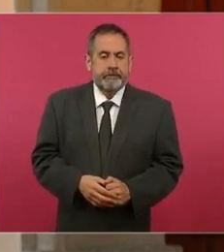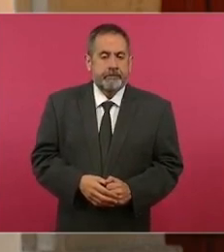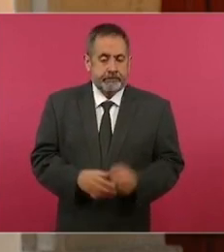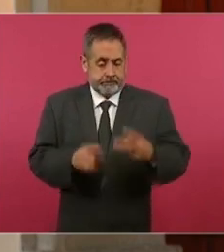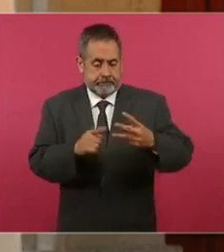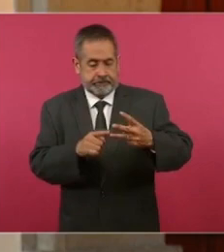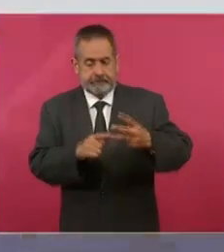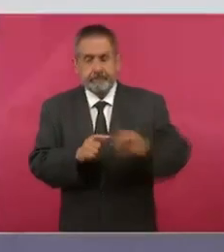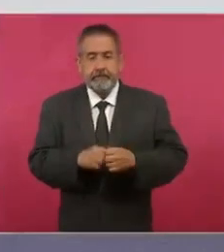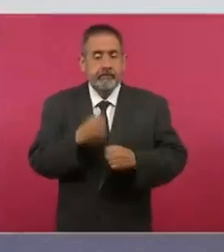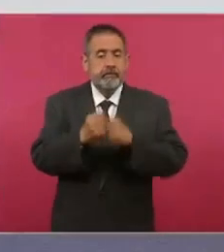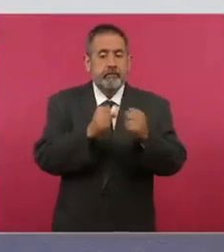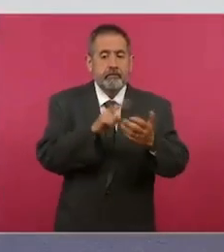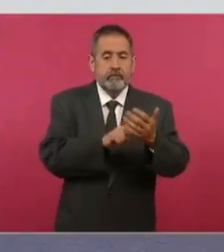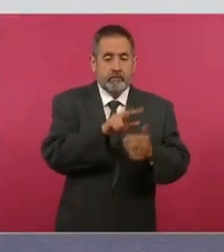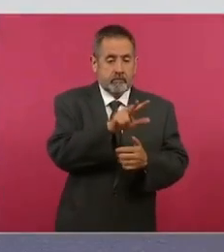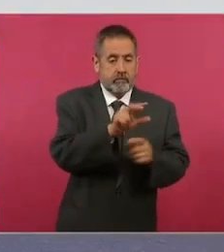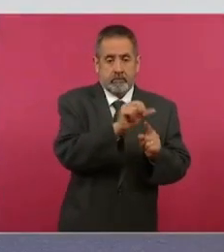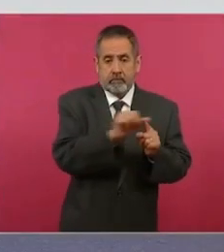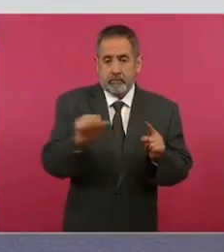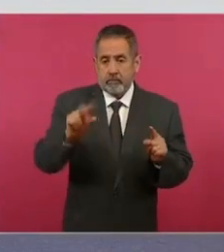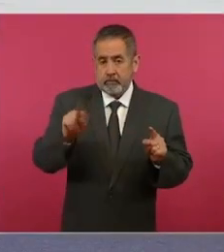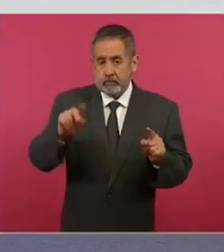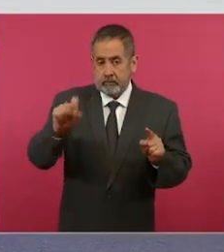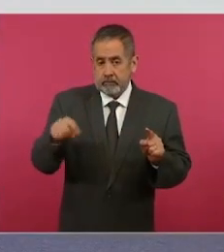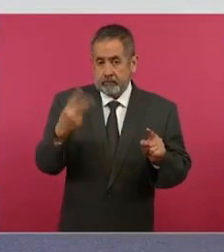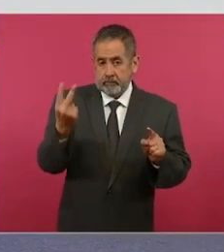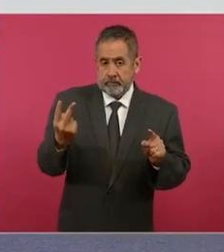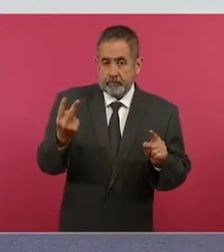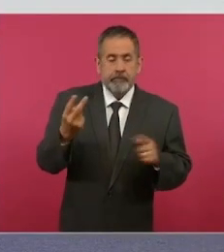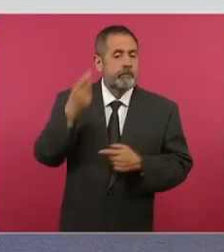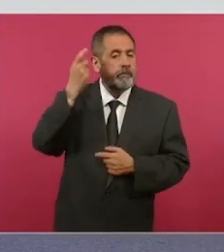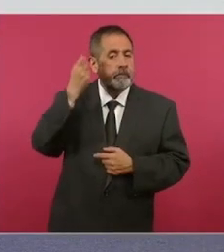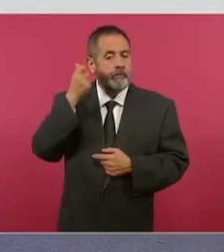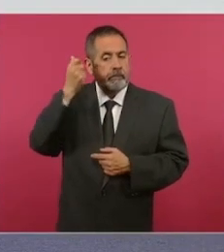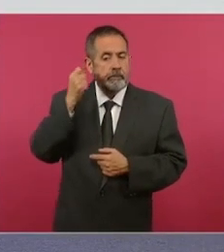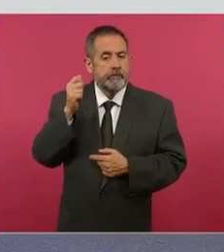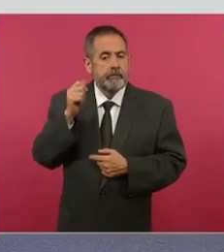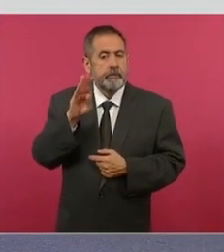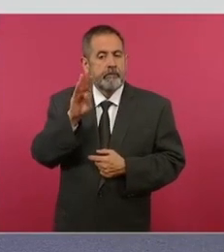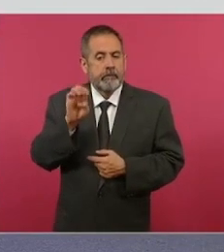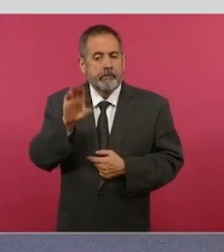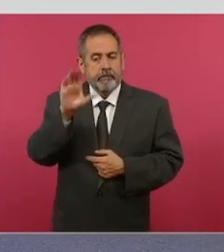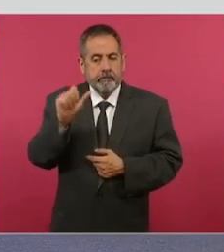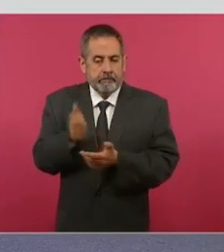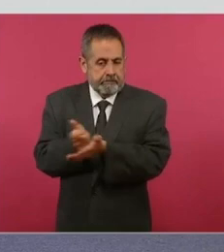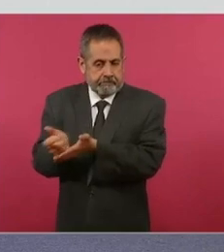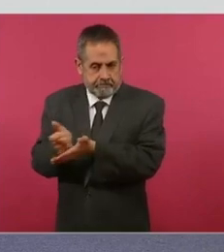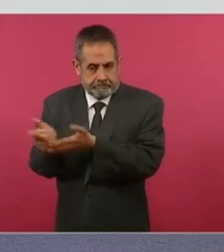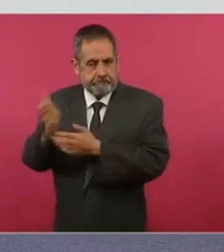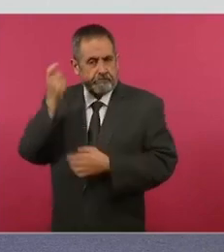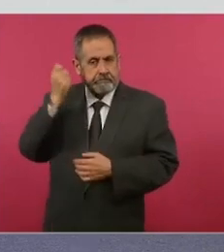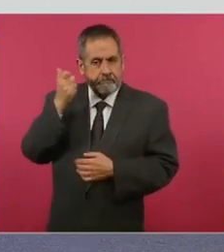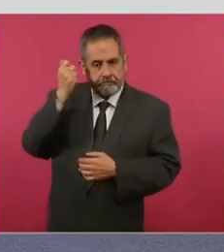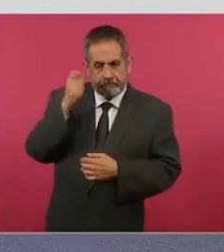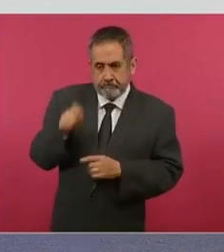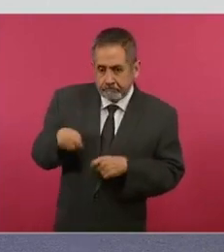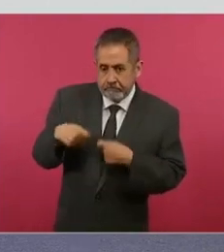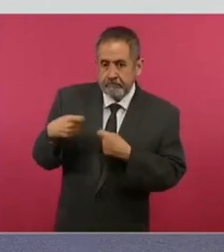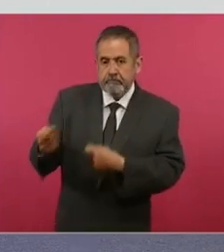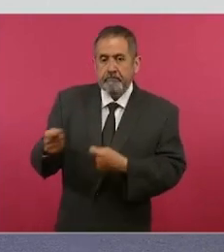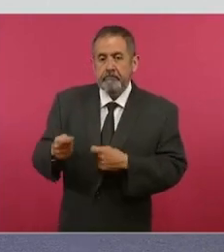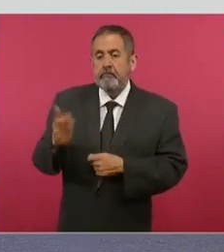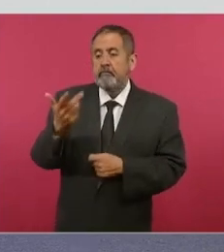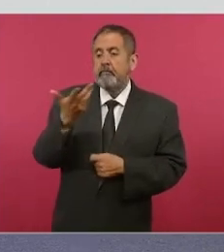de 2018 a 22, las becas para el 10%